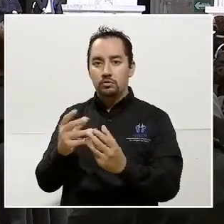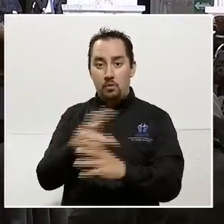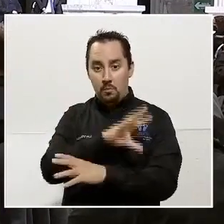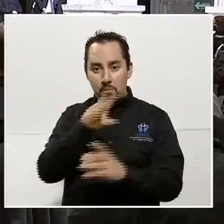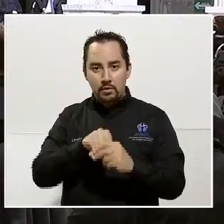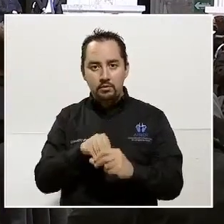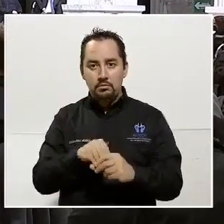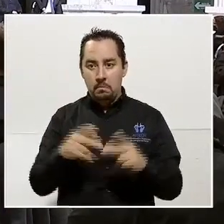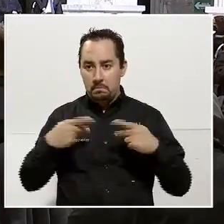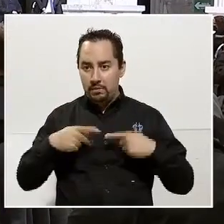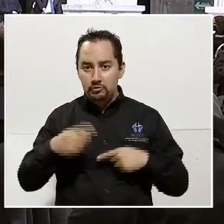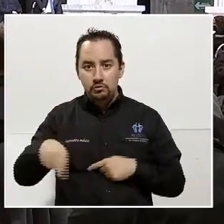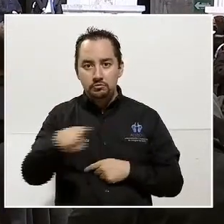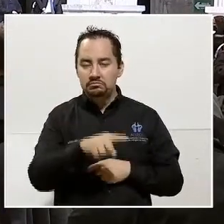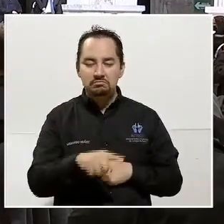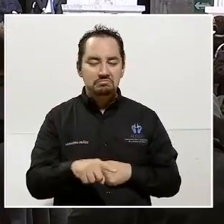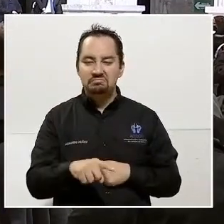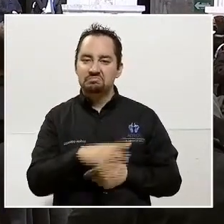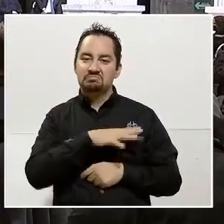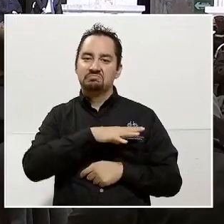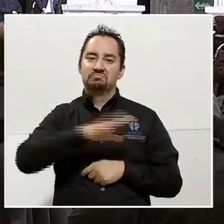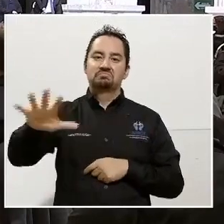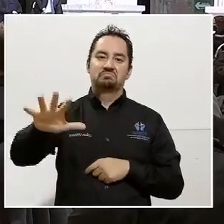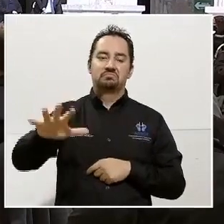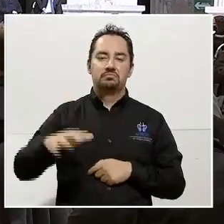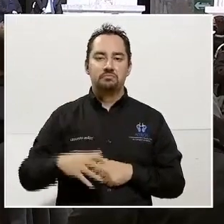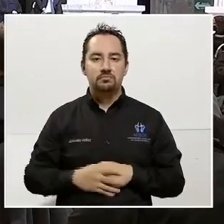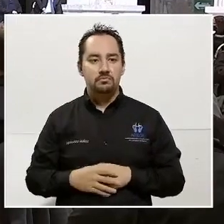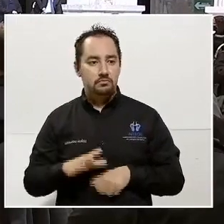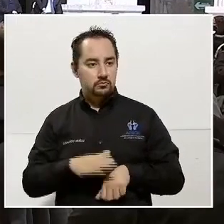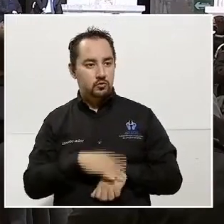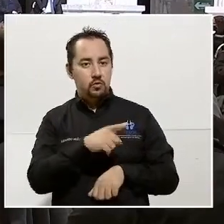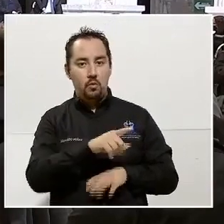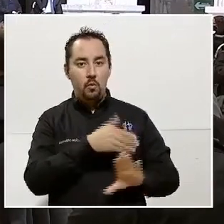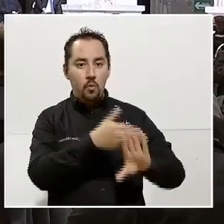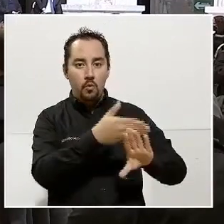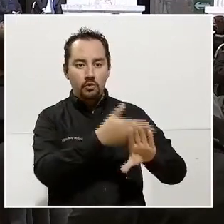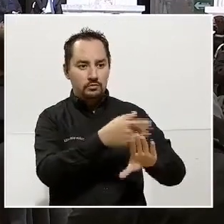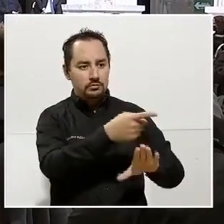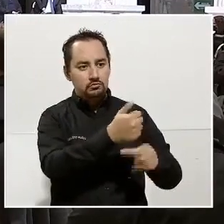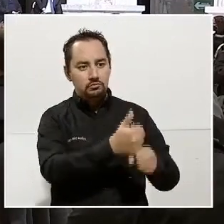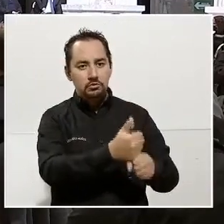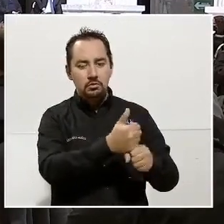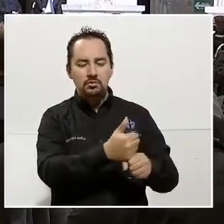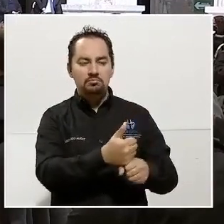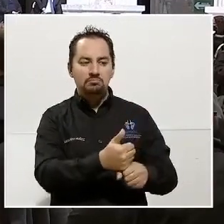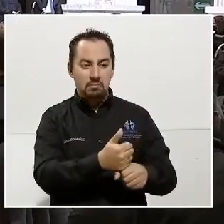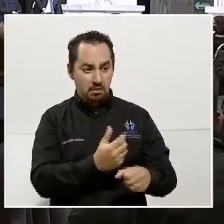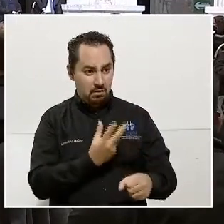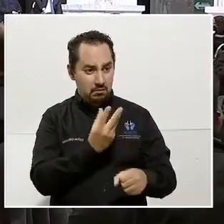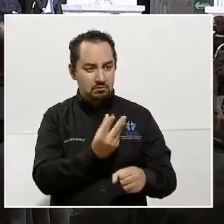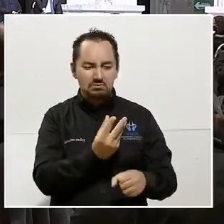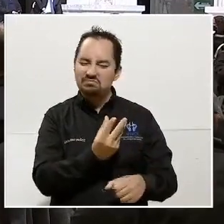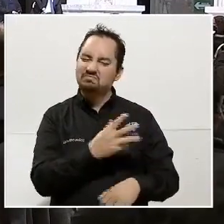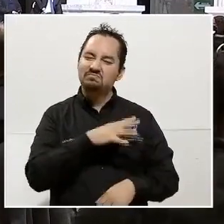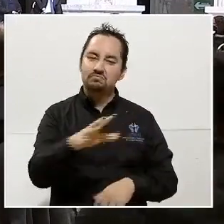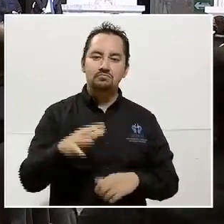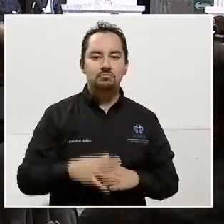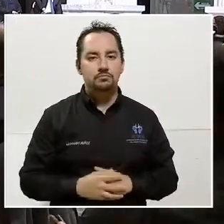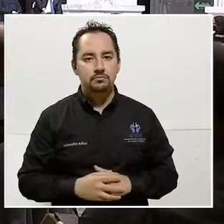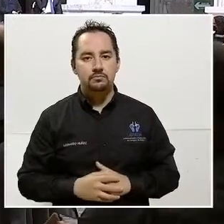integralmente a las víctimas y sus familiares por los daños morales y materiales sufridos. En este